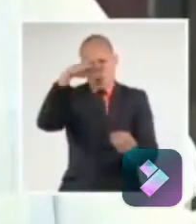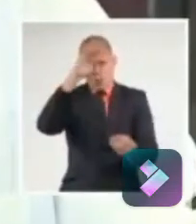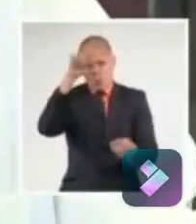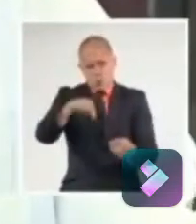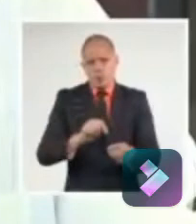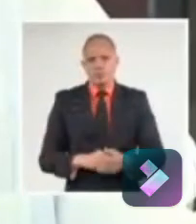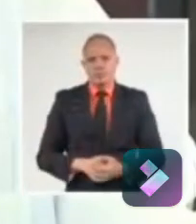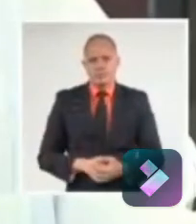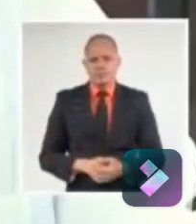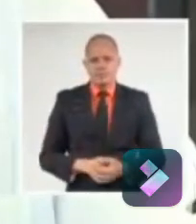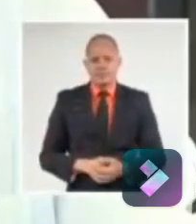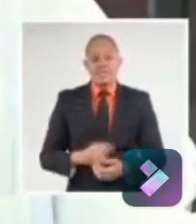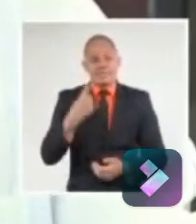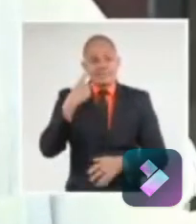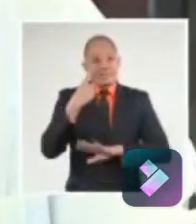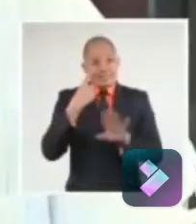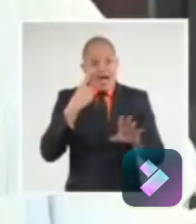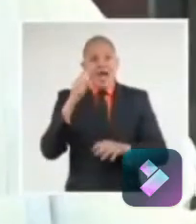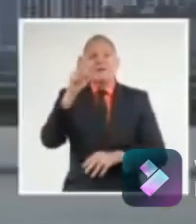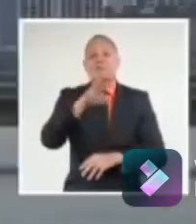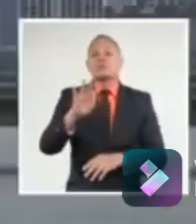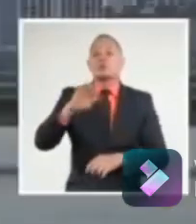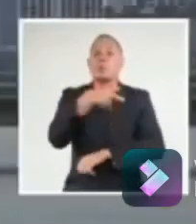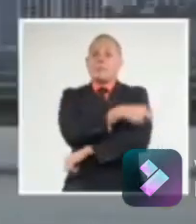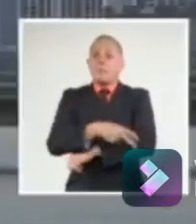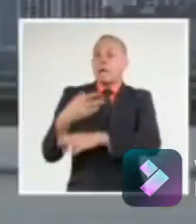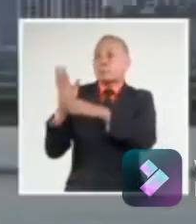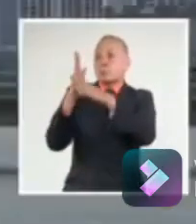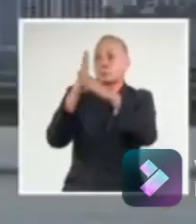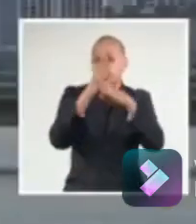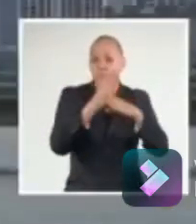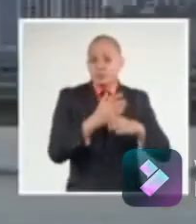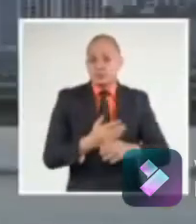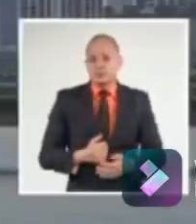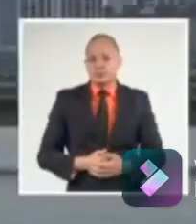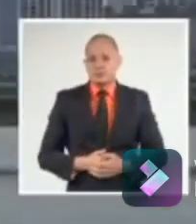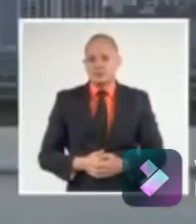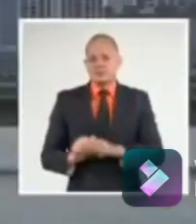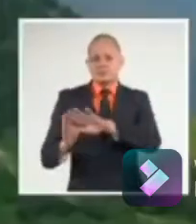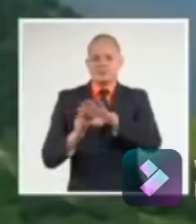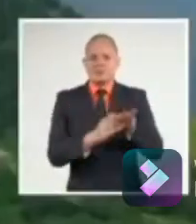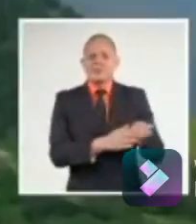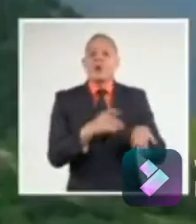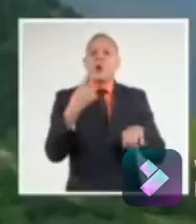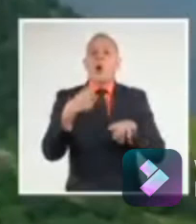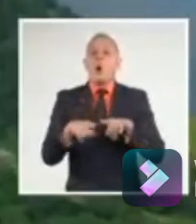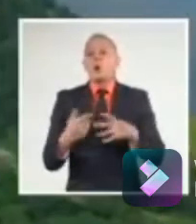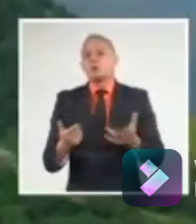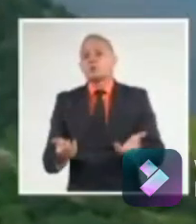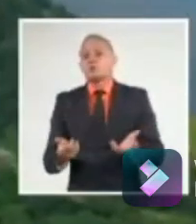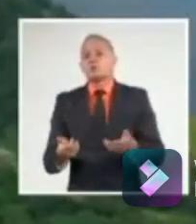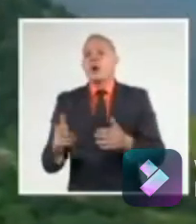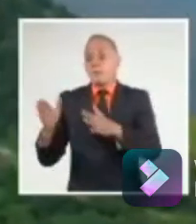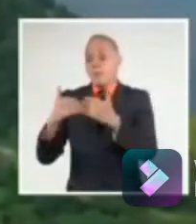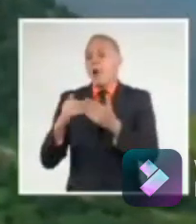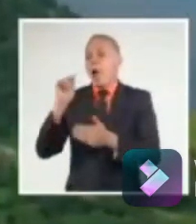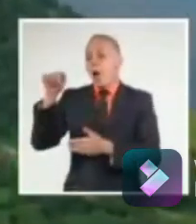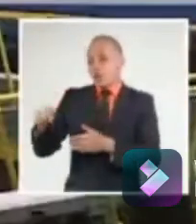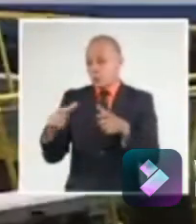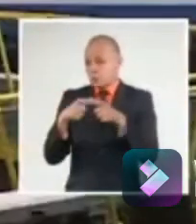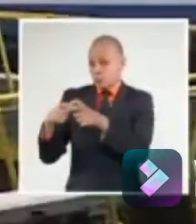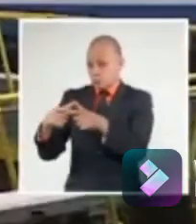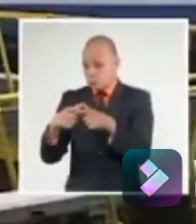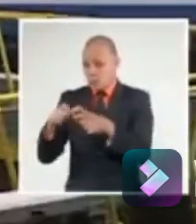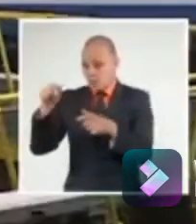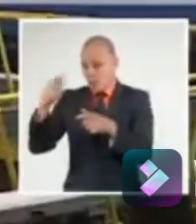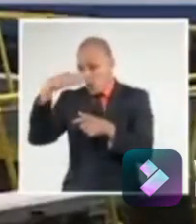más de 28 países del mundo. La Asociación Martiana de Cubanos Residentes en Panamá también comunicó